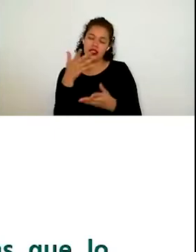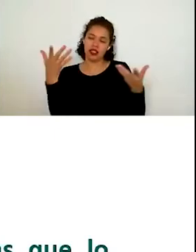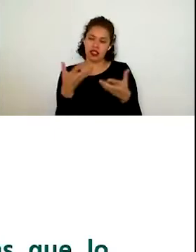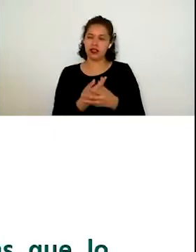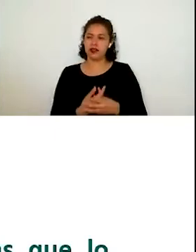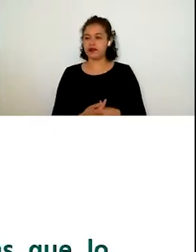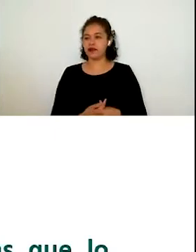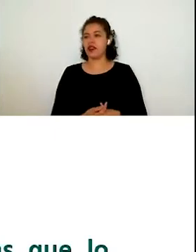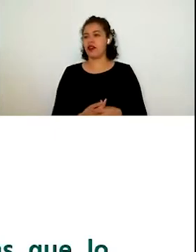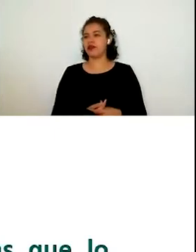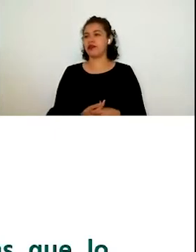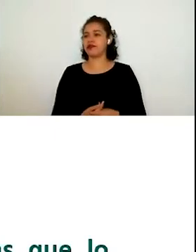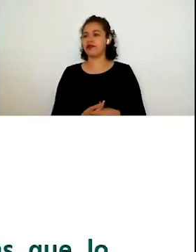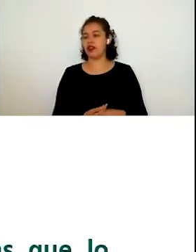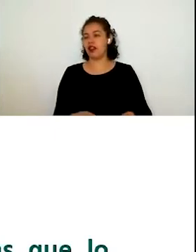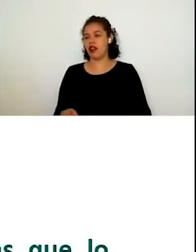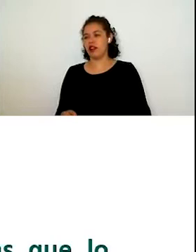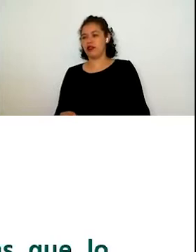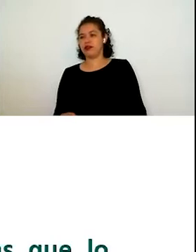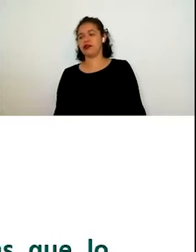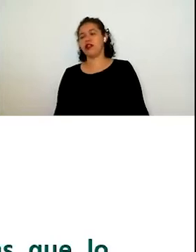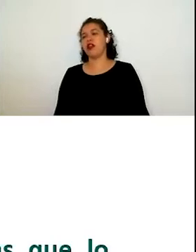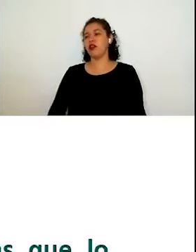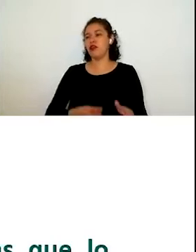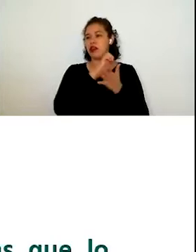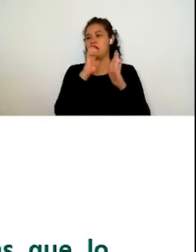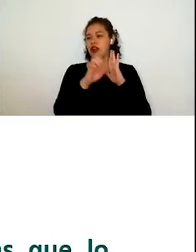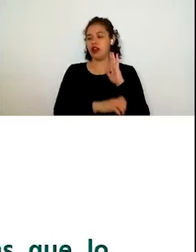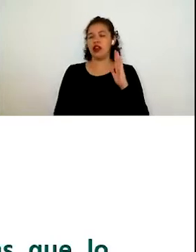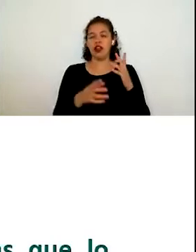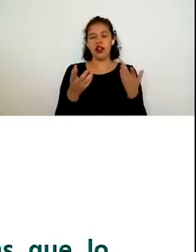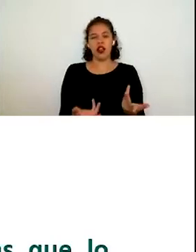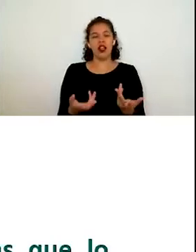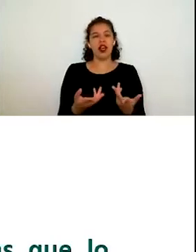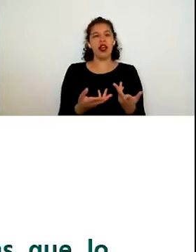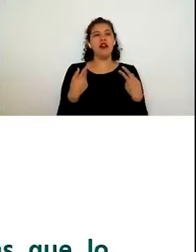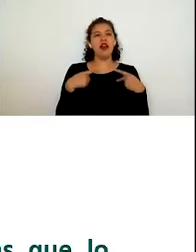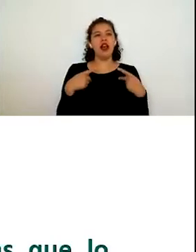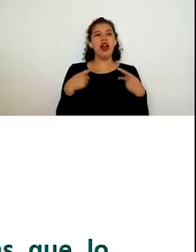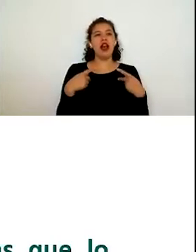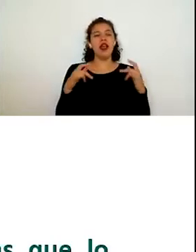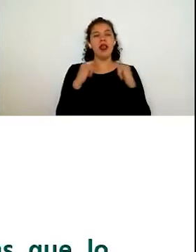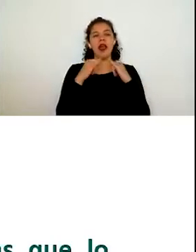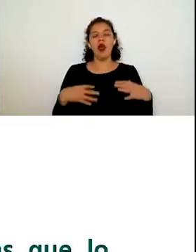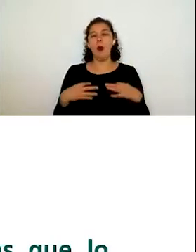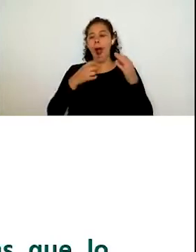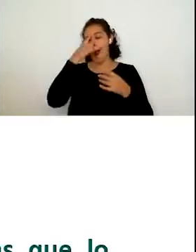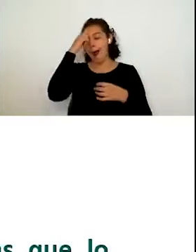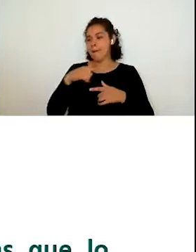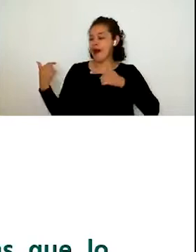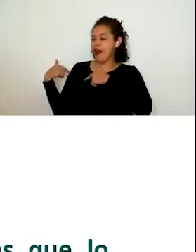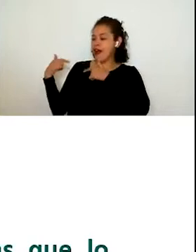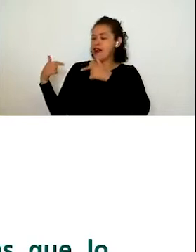instituciones que fueron fundadas por disposición testamentaria, pues va a ser el